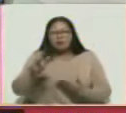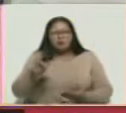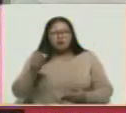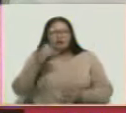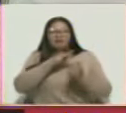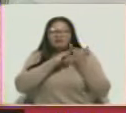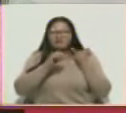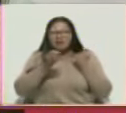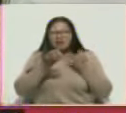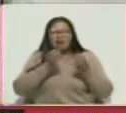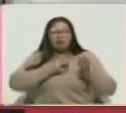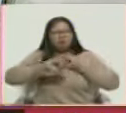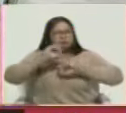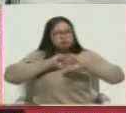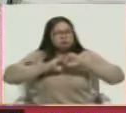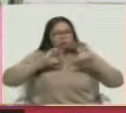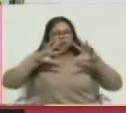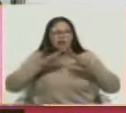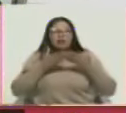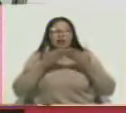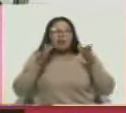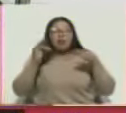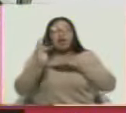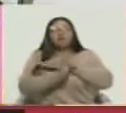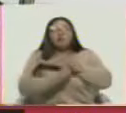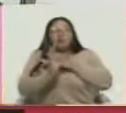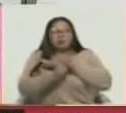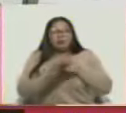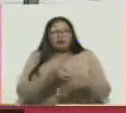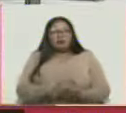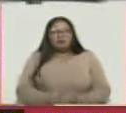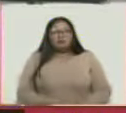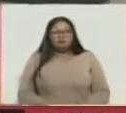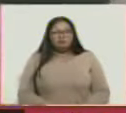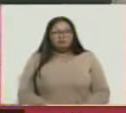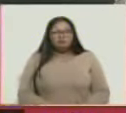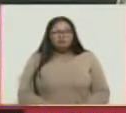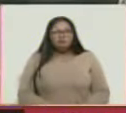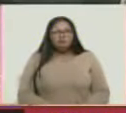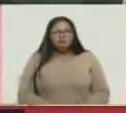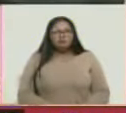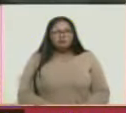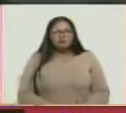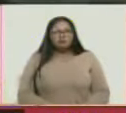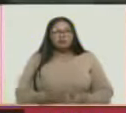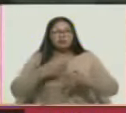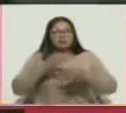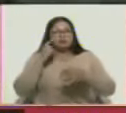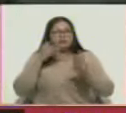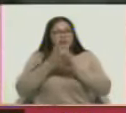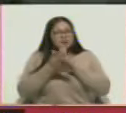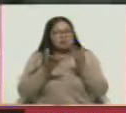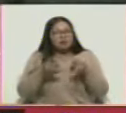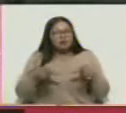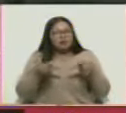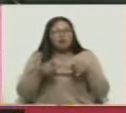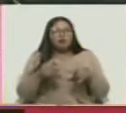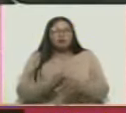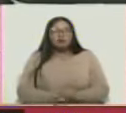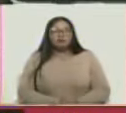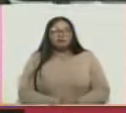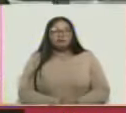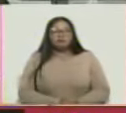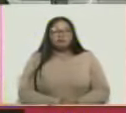y que abren inmediatamente la frontera. Nadie está interesado en escalar más lo que está pasando en la zona.